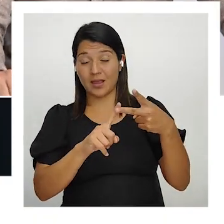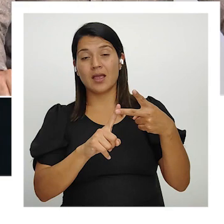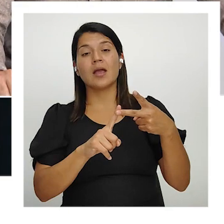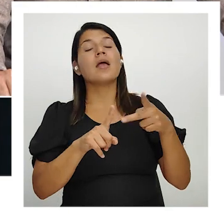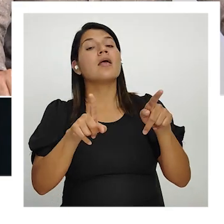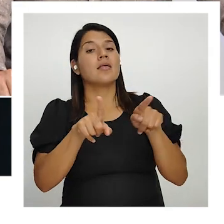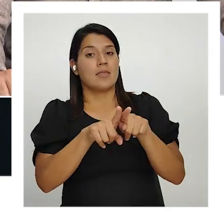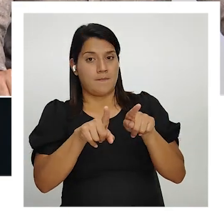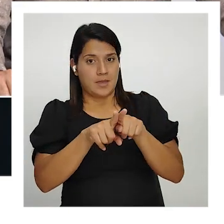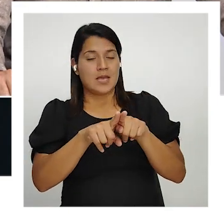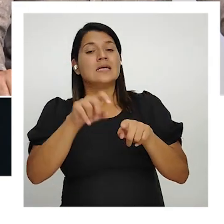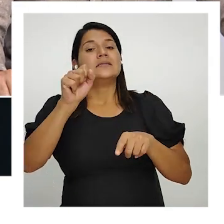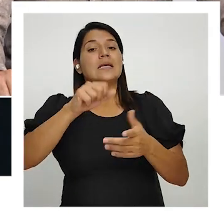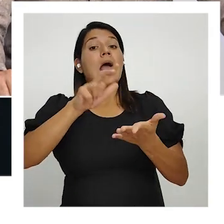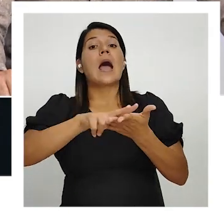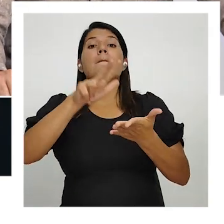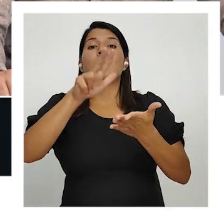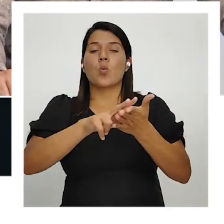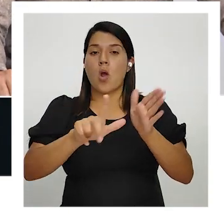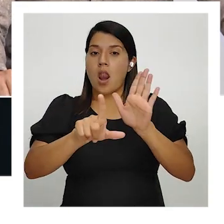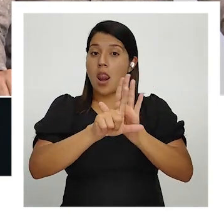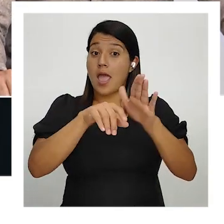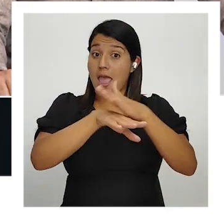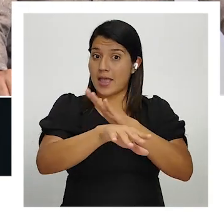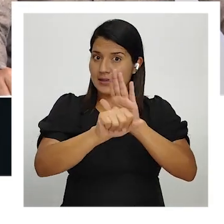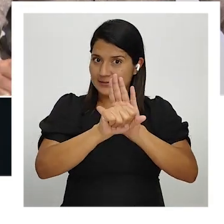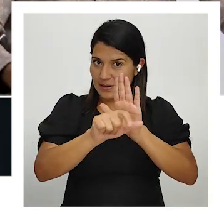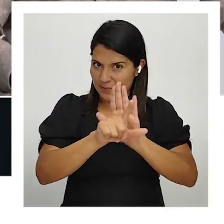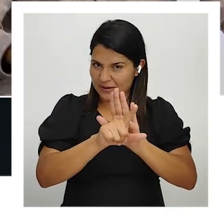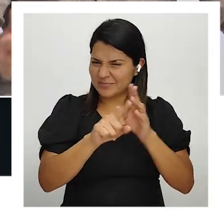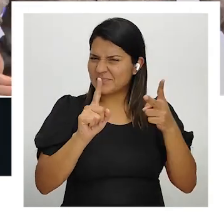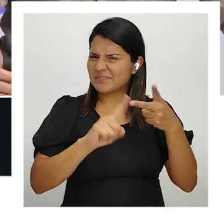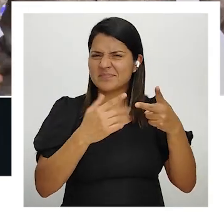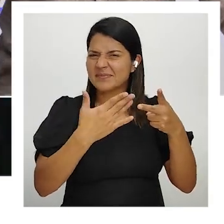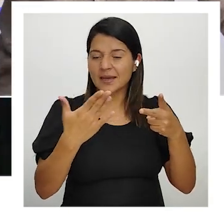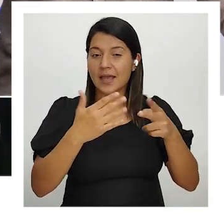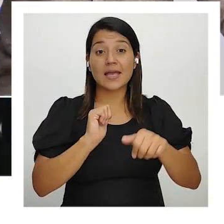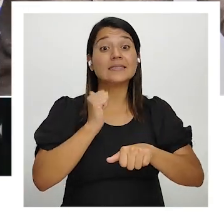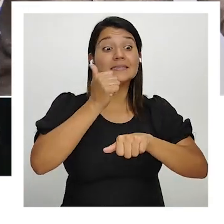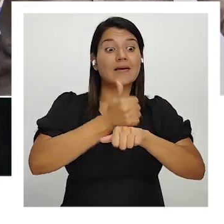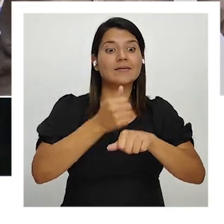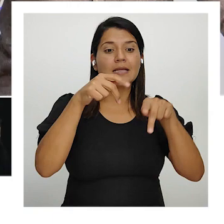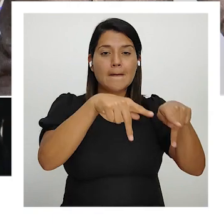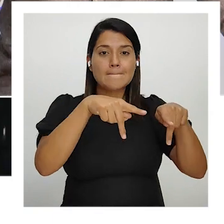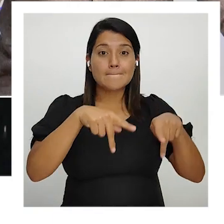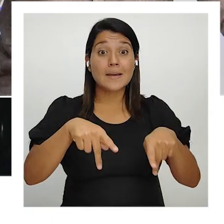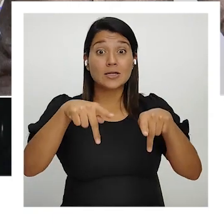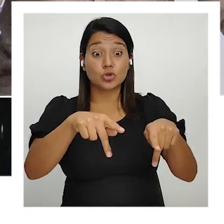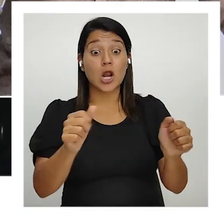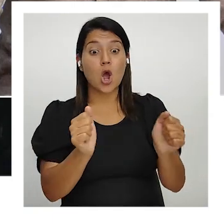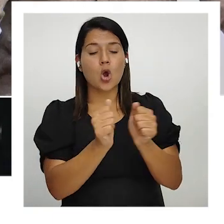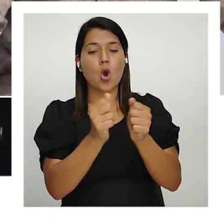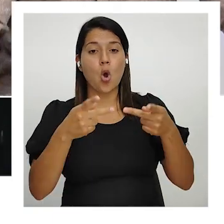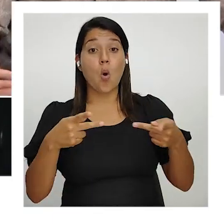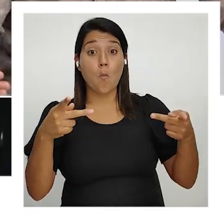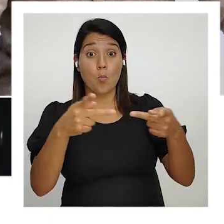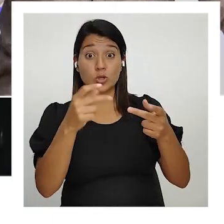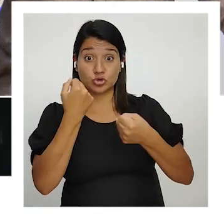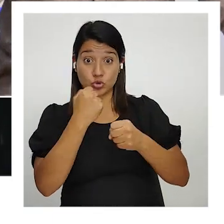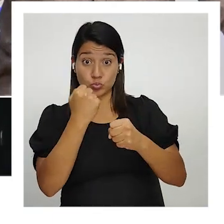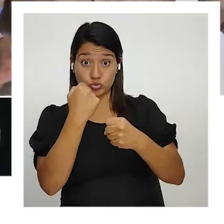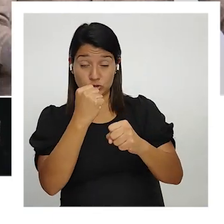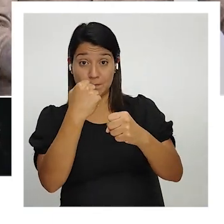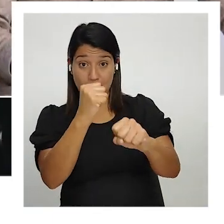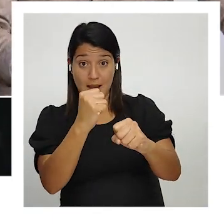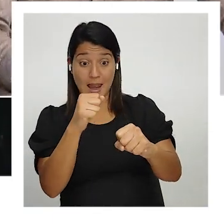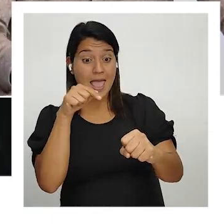una ley en la Asamblea Legislativa que establece que las personas en cargos municipales de representación popular no pueden